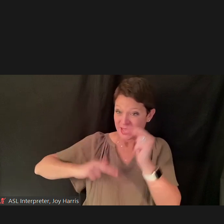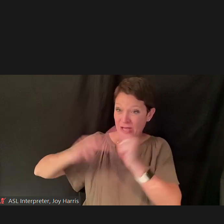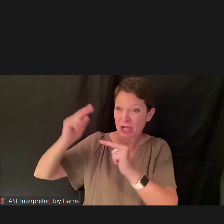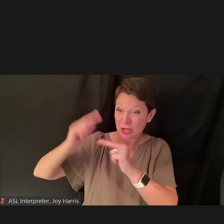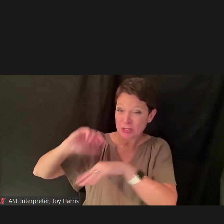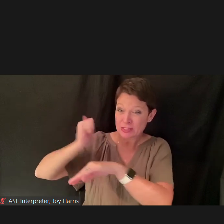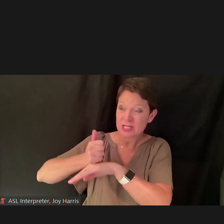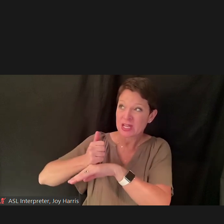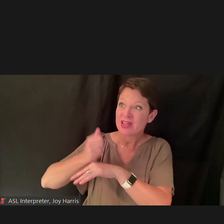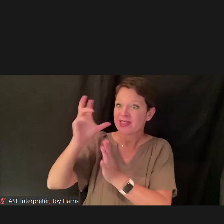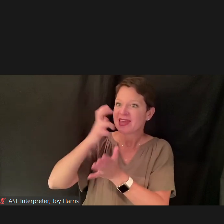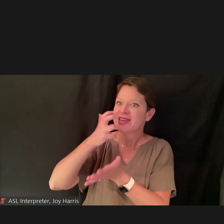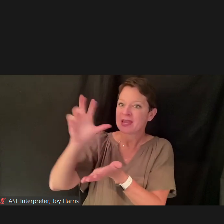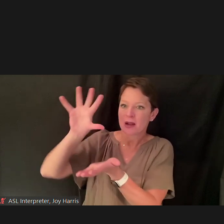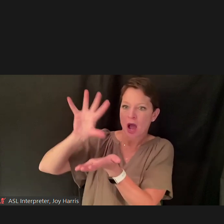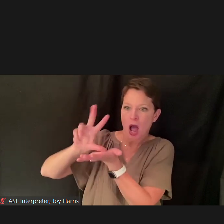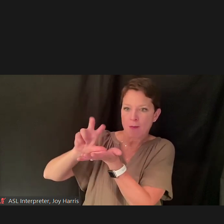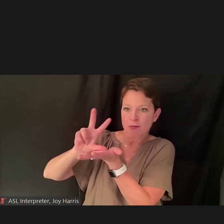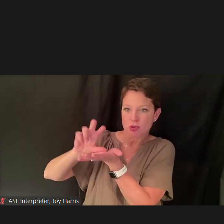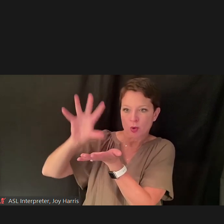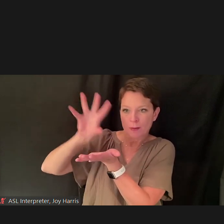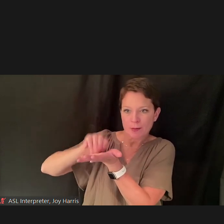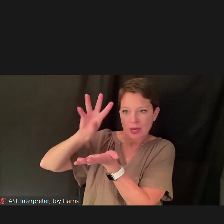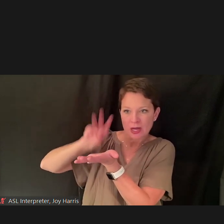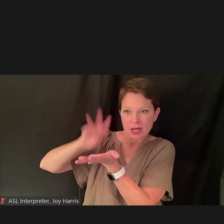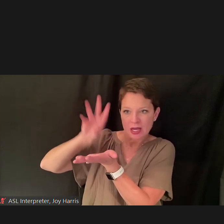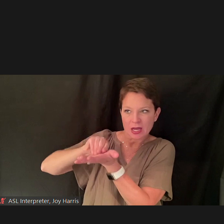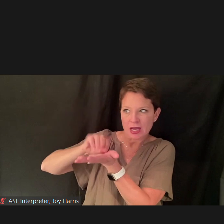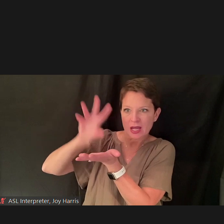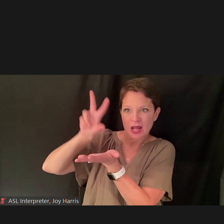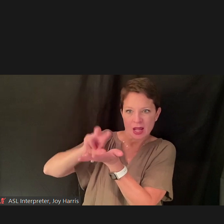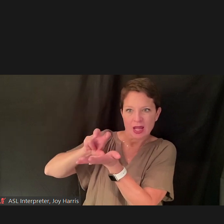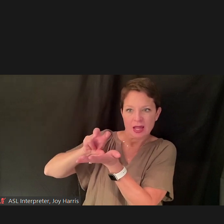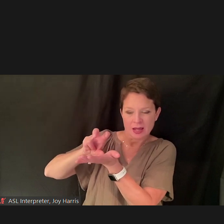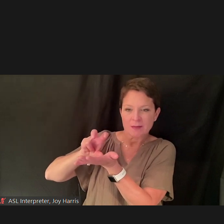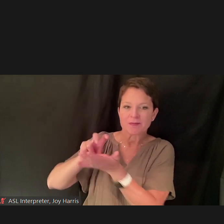Todas estas cosas que acabo de mencionar absorben el calor.